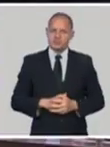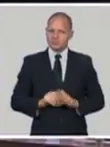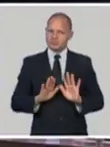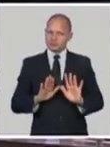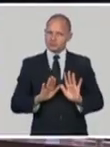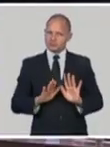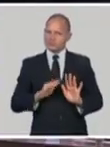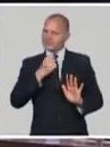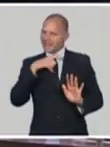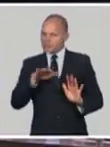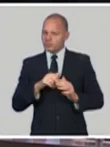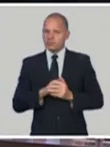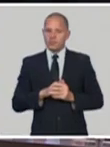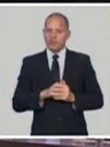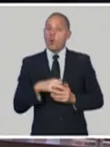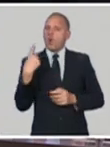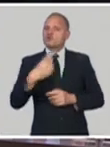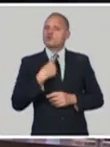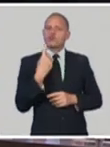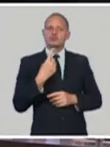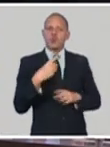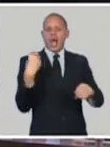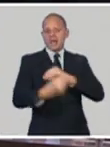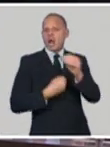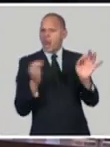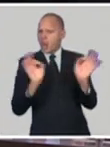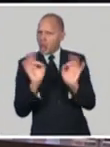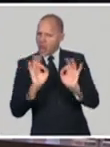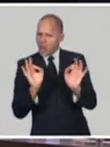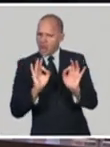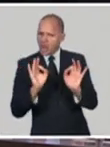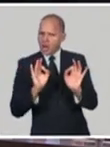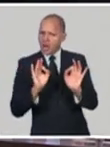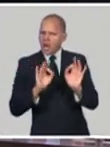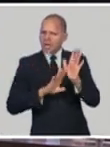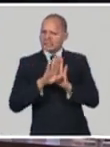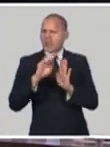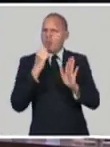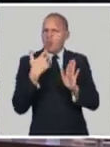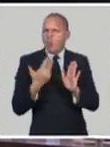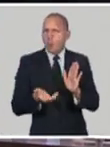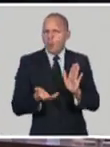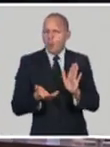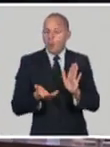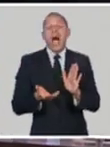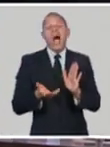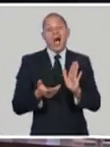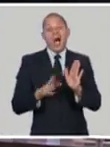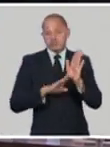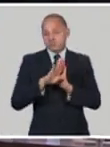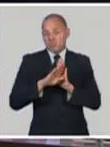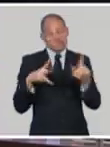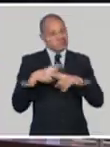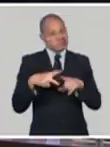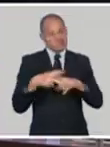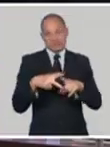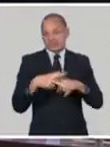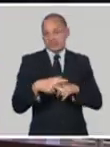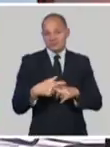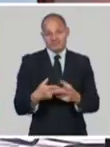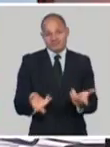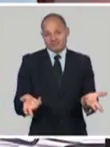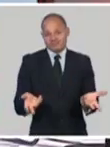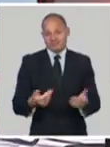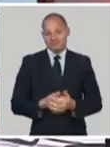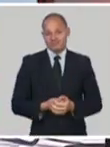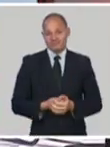se hubiera hecho la tarea de ordenamiento, hubiera sido difícil poder avanzar en la implementación de la estrategia de desarrollo económico y social. A ver, es que